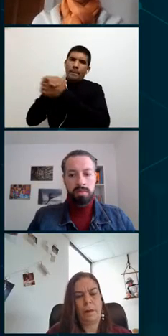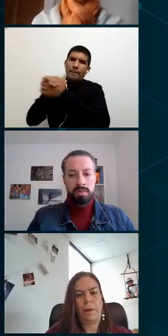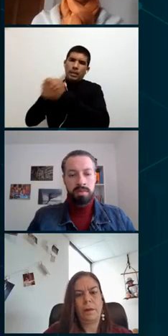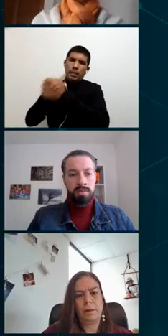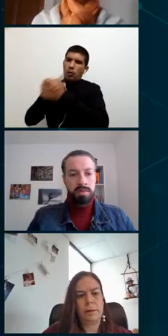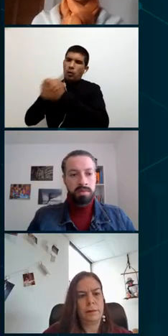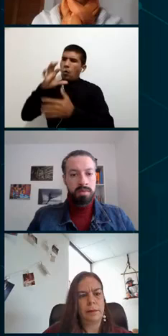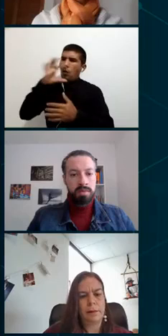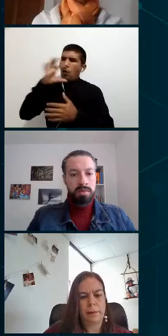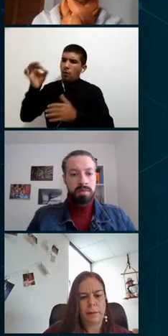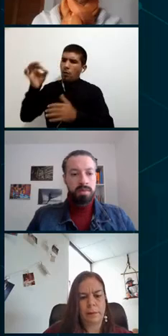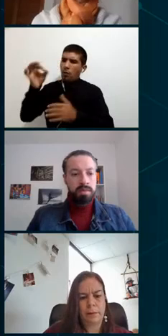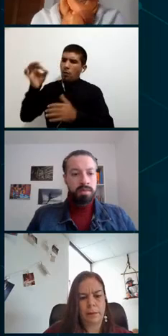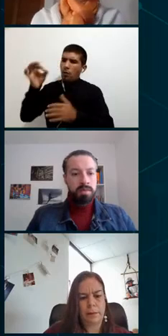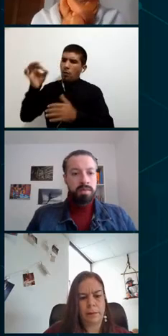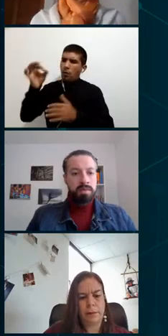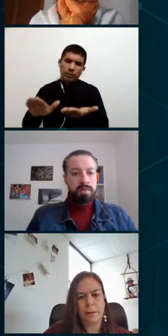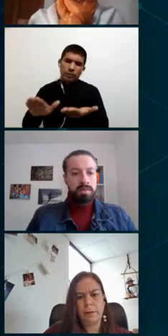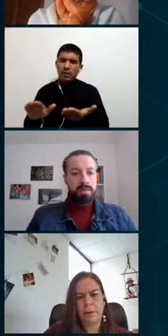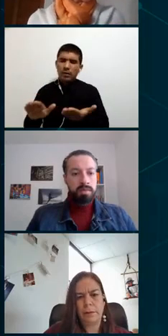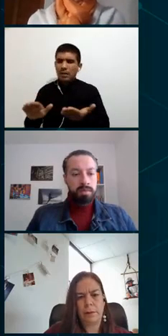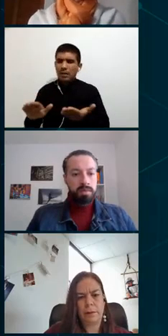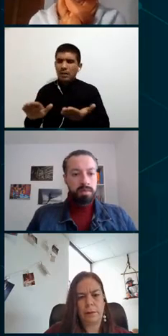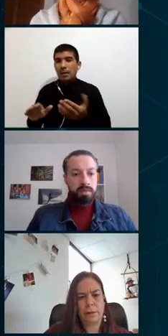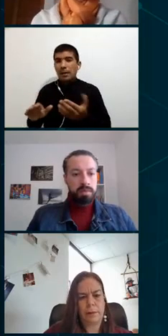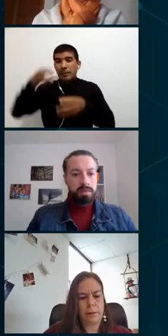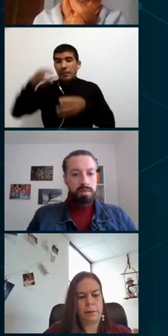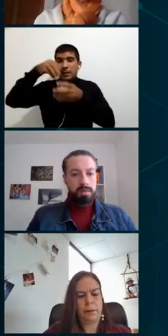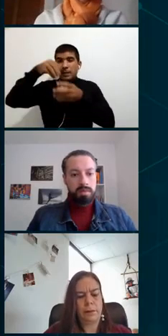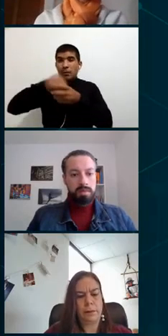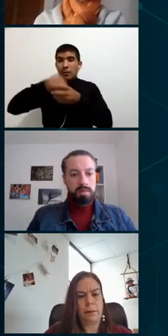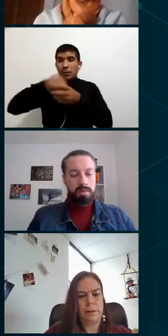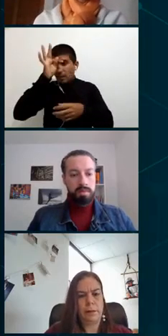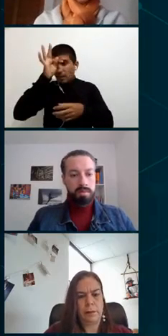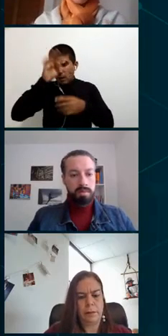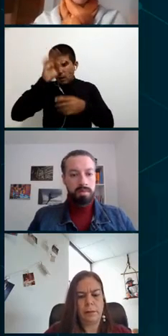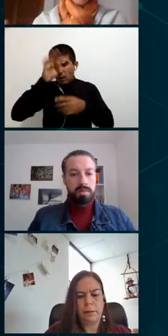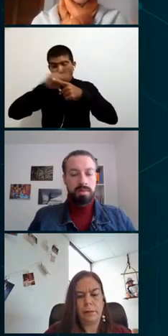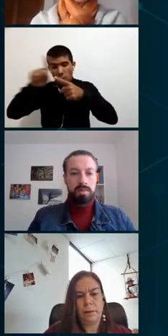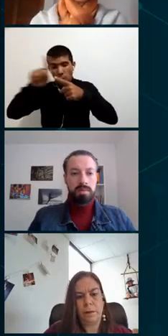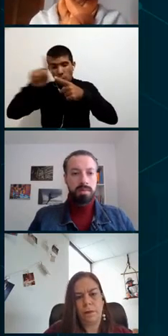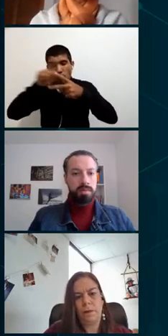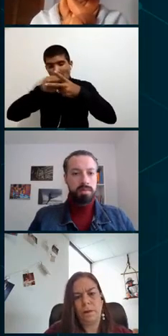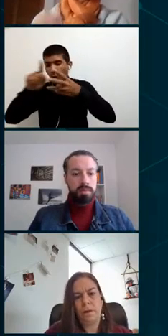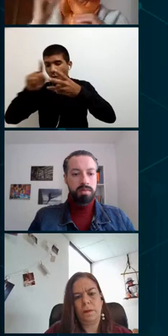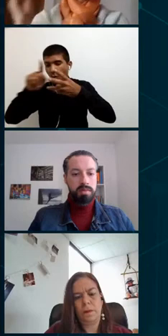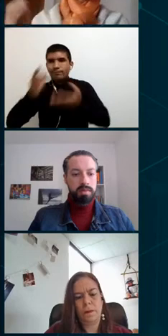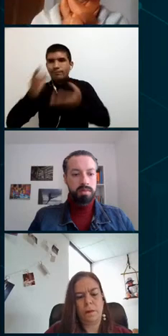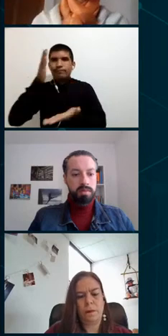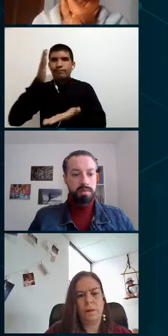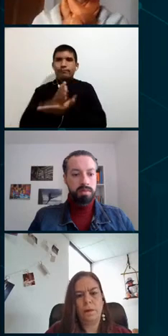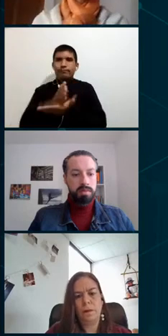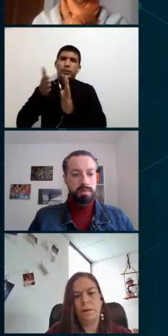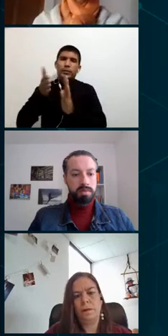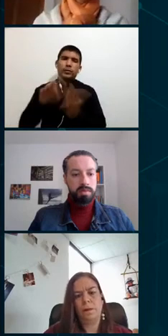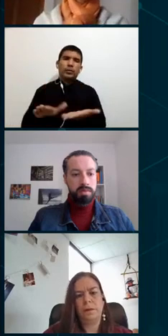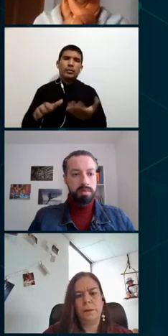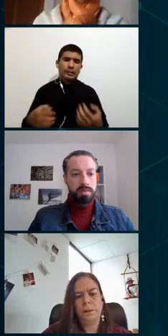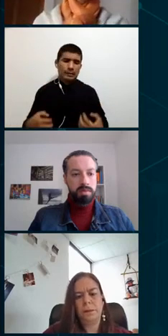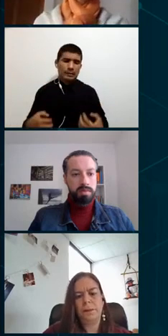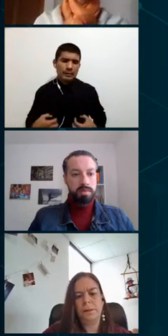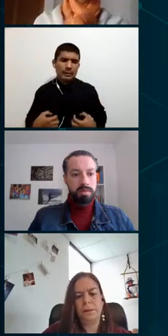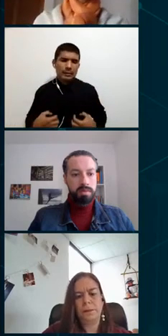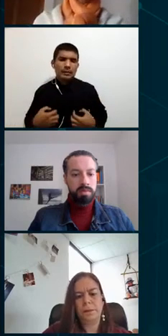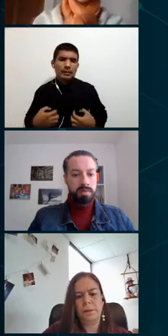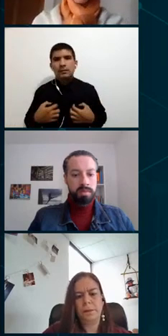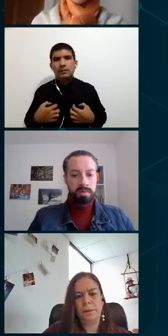UCI, y es algo que hasta que no lo vives, como que no te asusta mucho, siento yo, a pesar de que escuchas como los casos